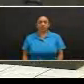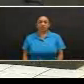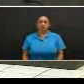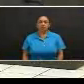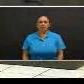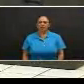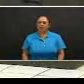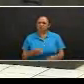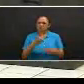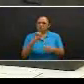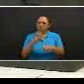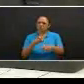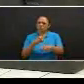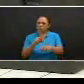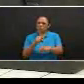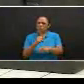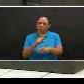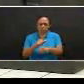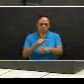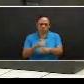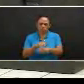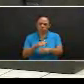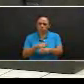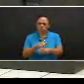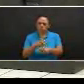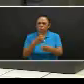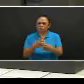Es duro, pero es necesario.